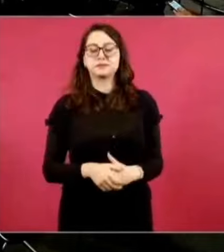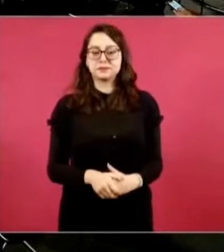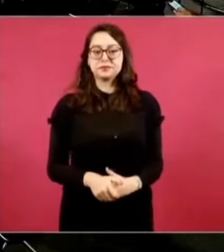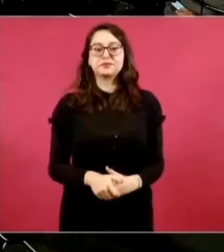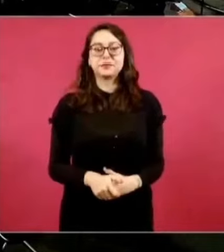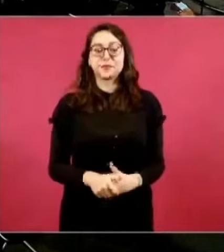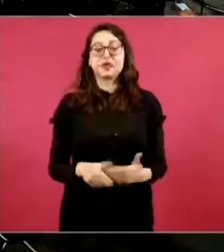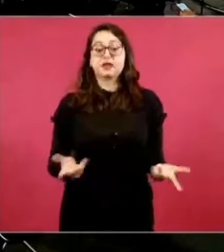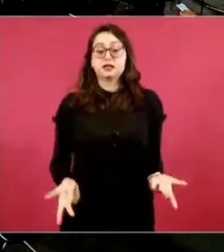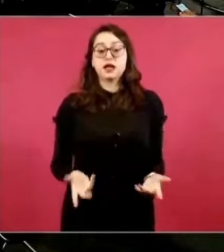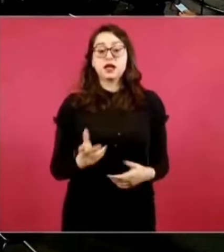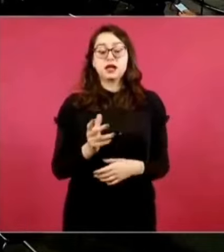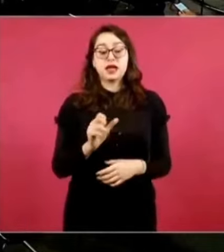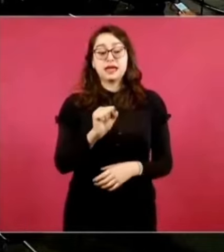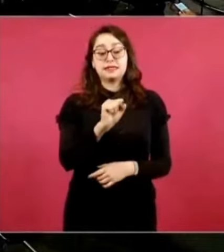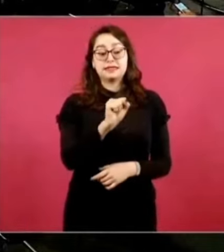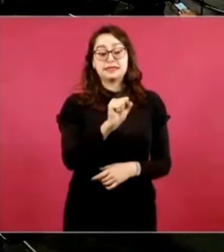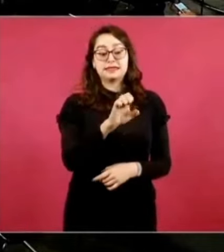Marina